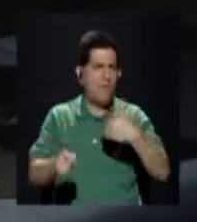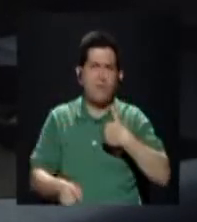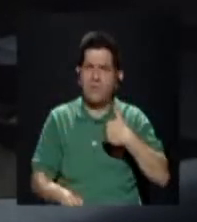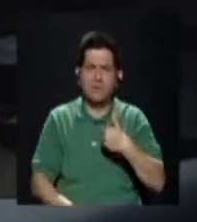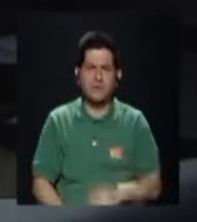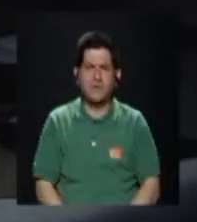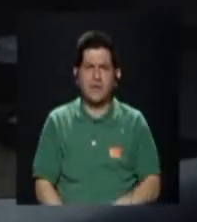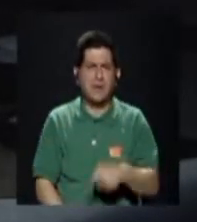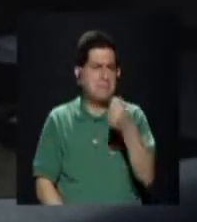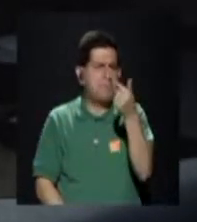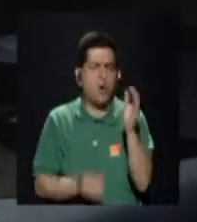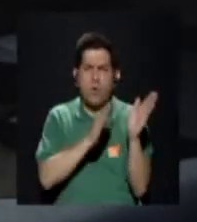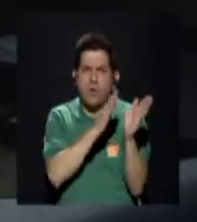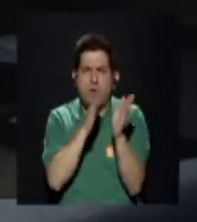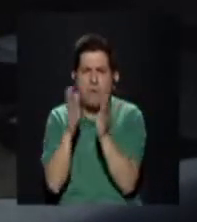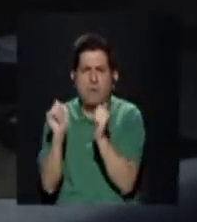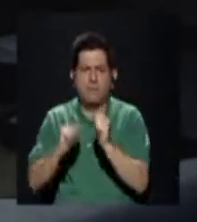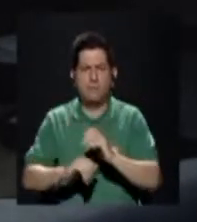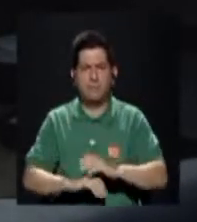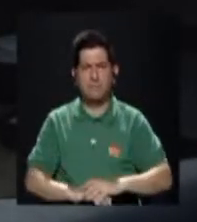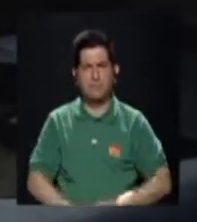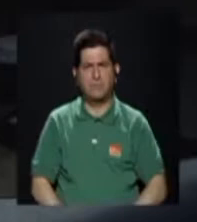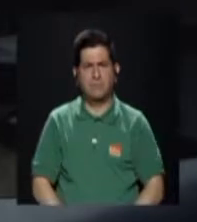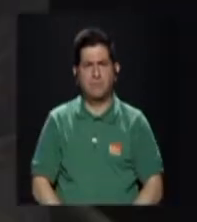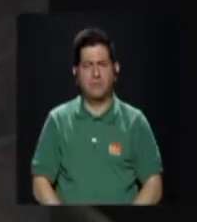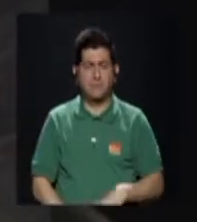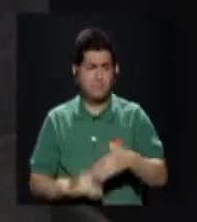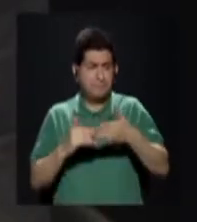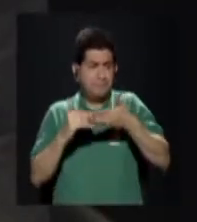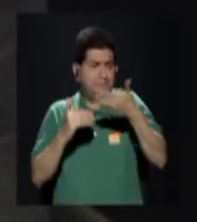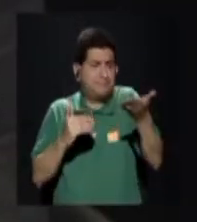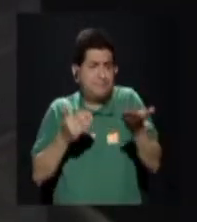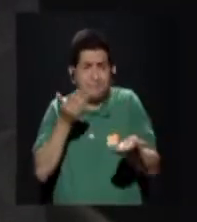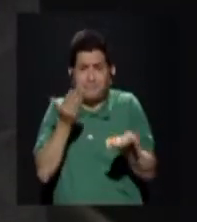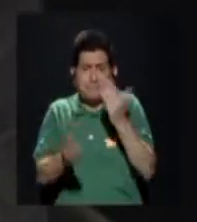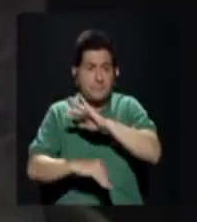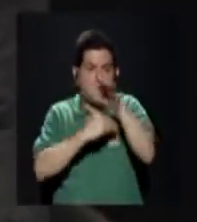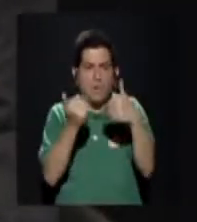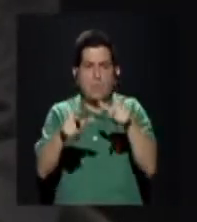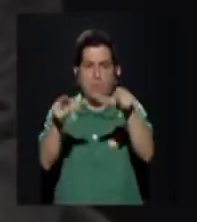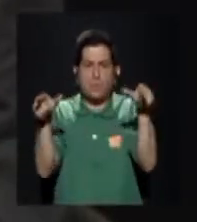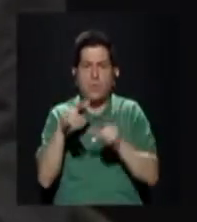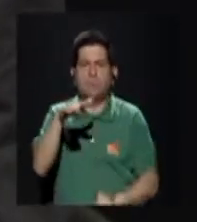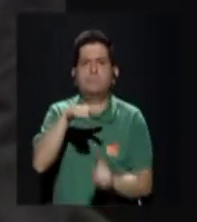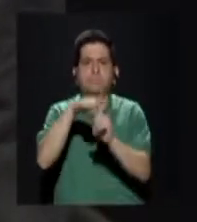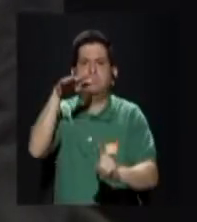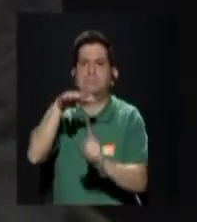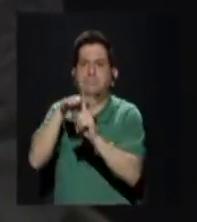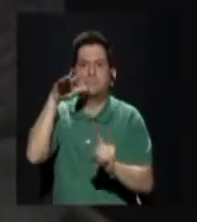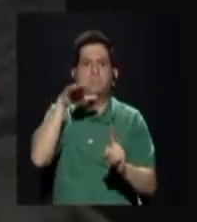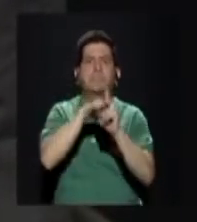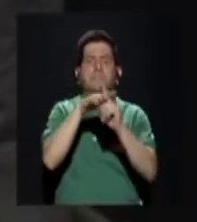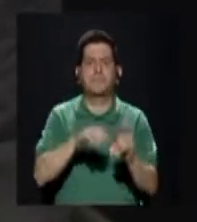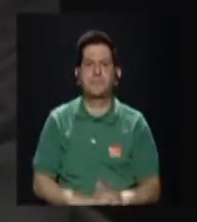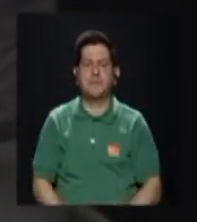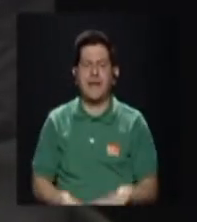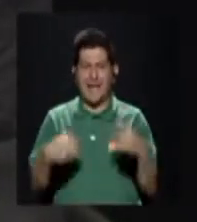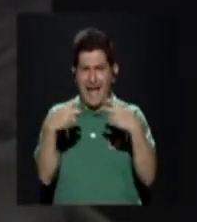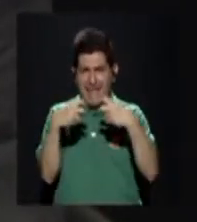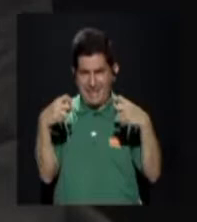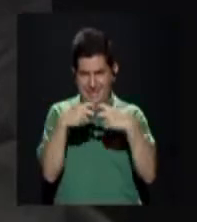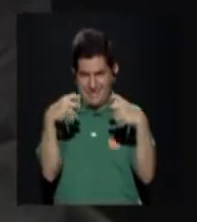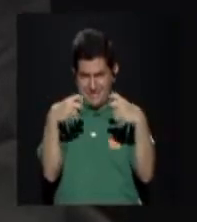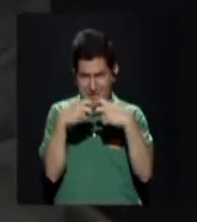poco ordenado. Son cosas que por todo lado aparecen, digamos, la electricidad.